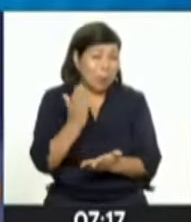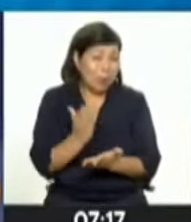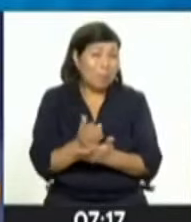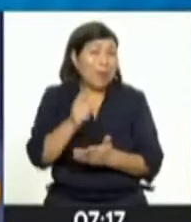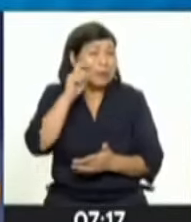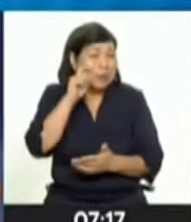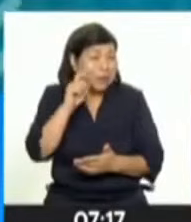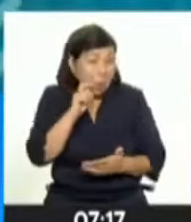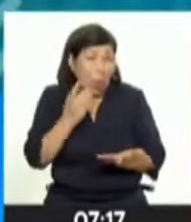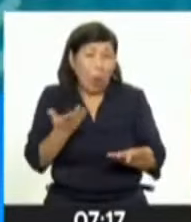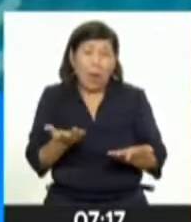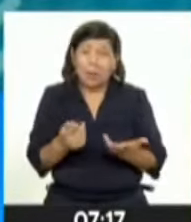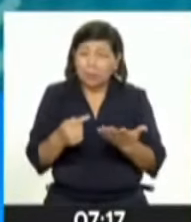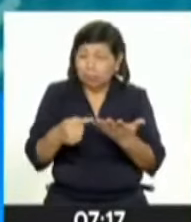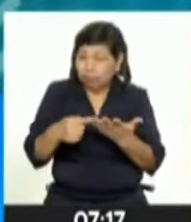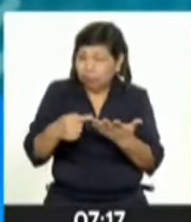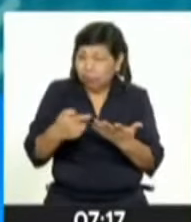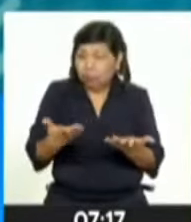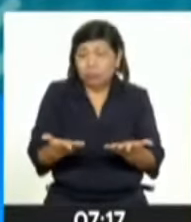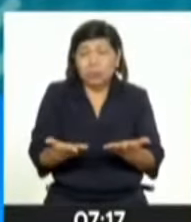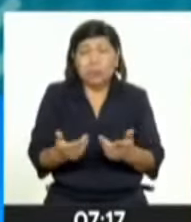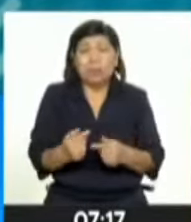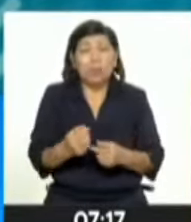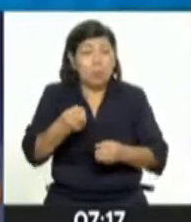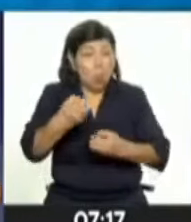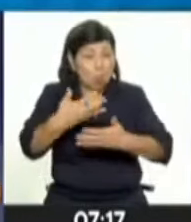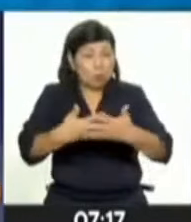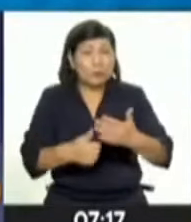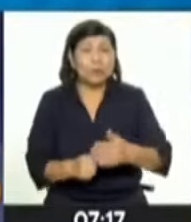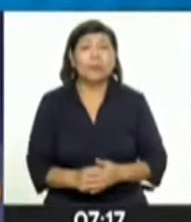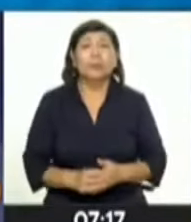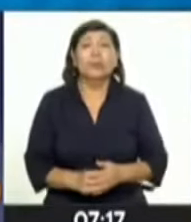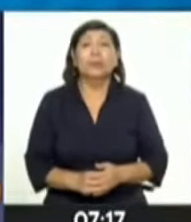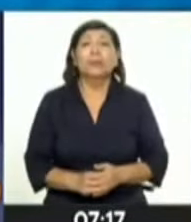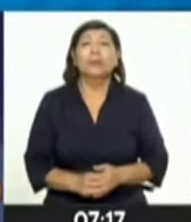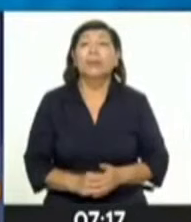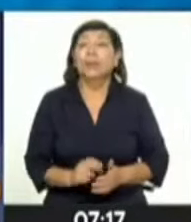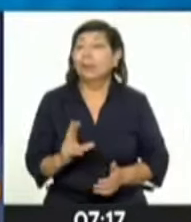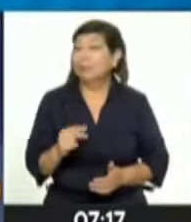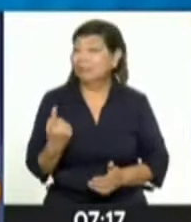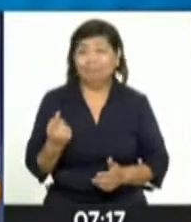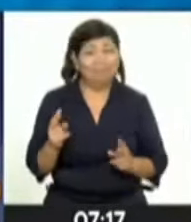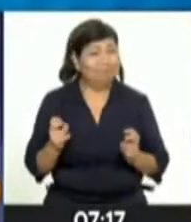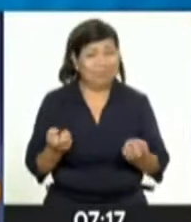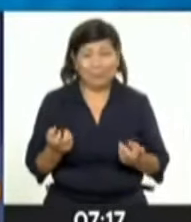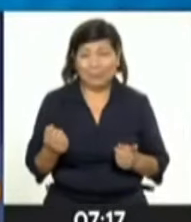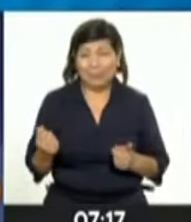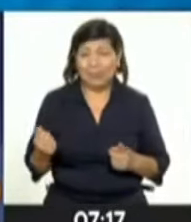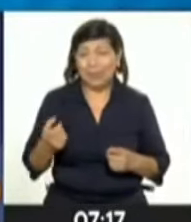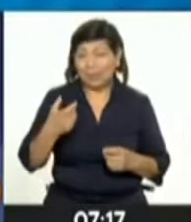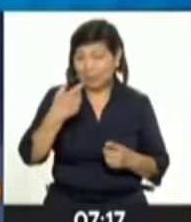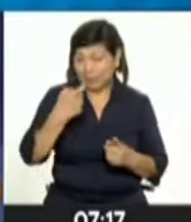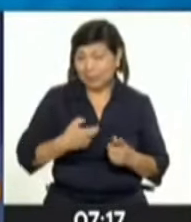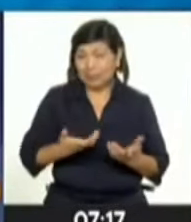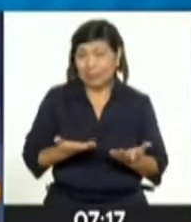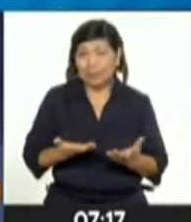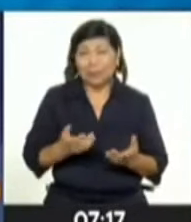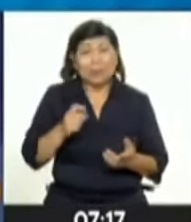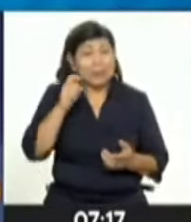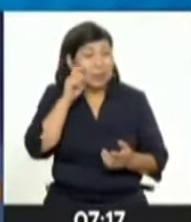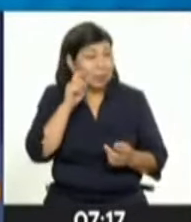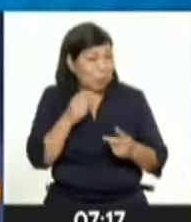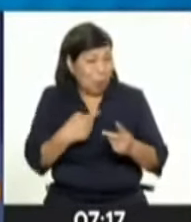que se ha dado a conocer a través de las estadísticas. No solamente es un tema de violencia física y violencia